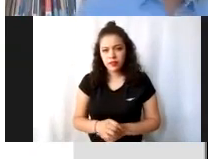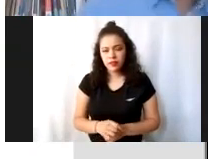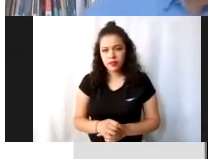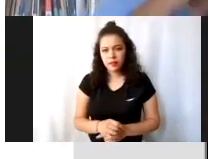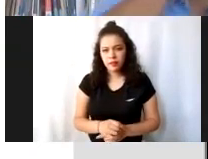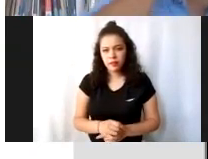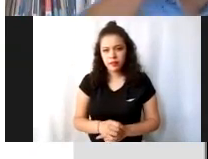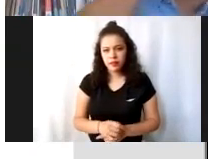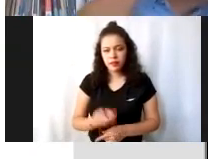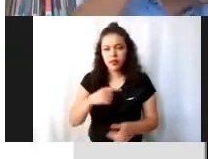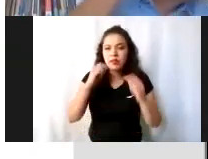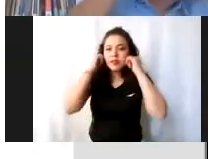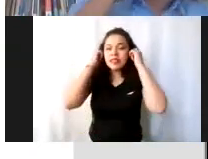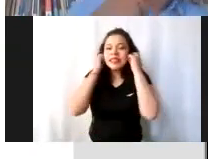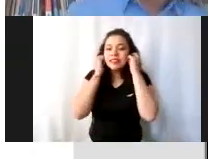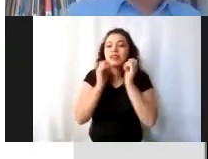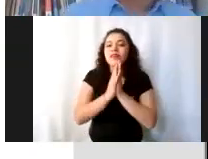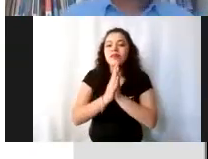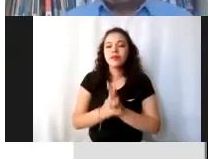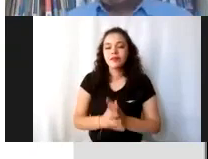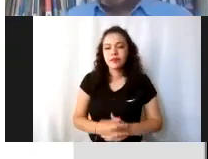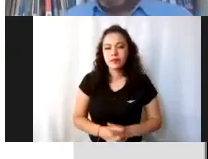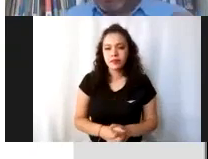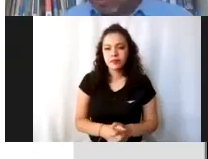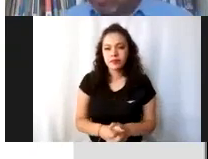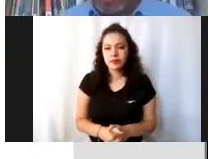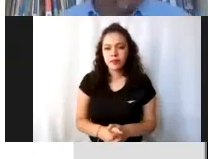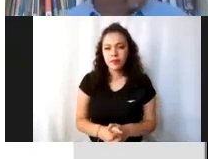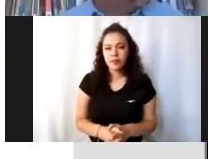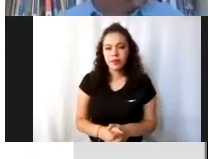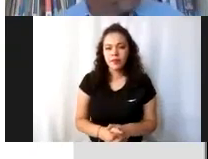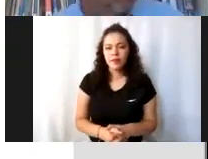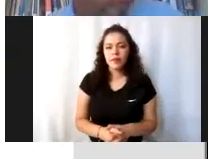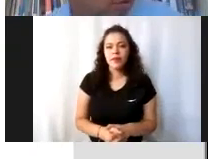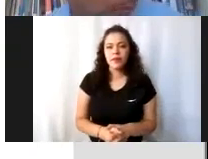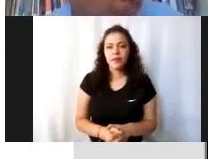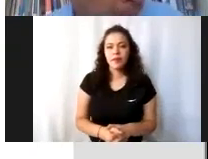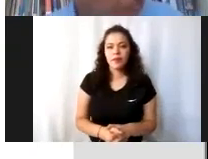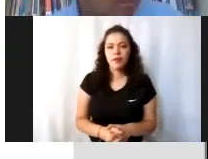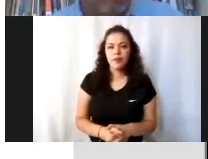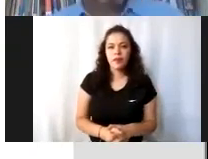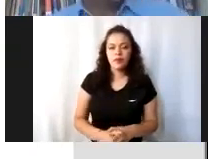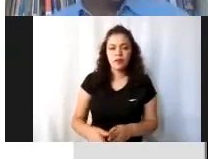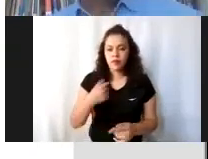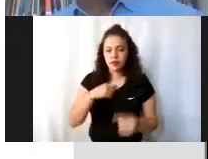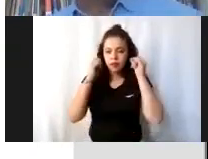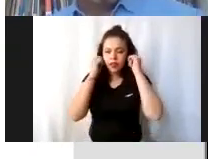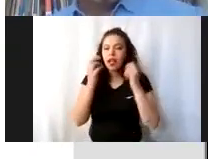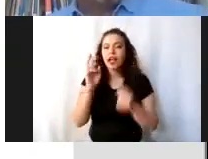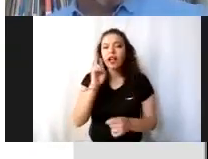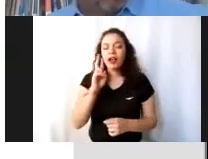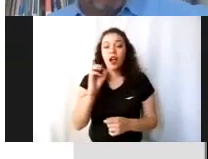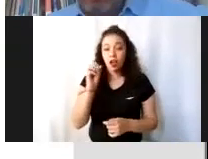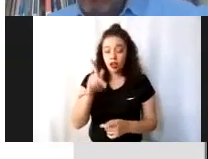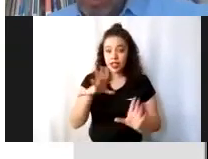Mis audífonos, por favor. Por favor. De todas maneras, pedí a ver mis audífonos. Ok, con ganas